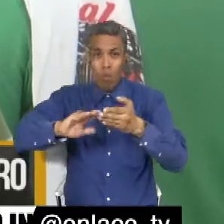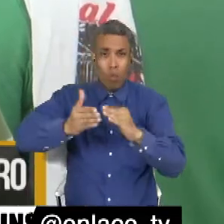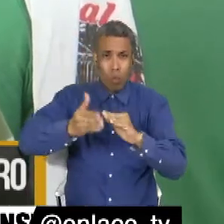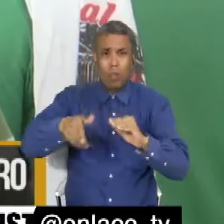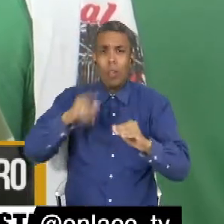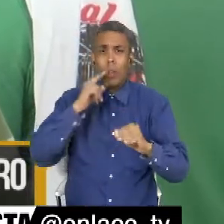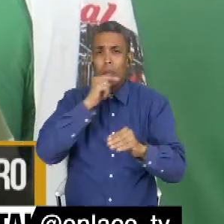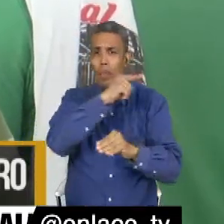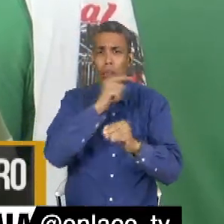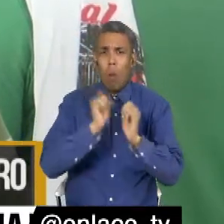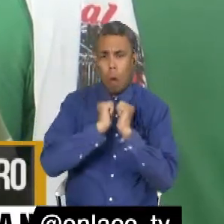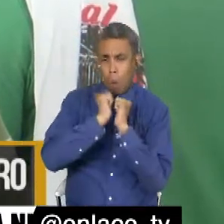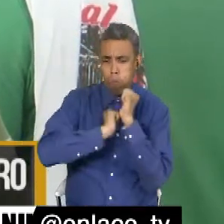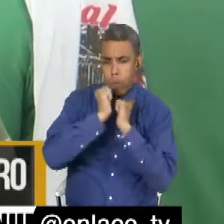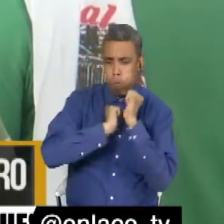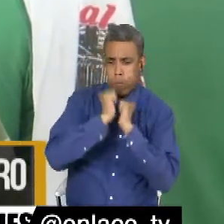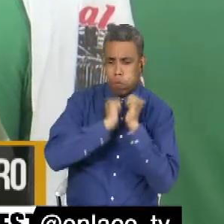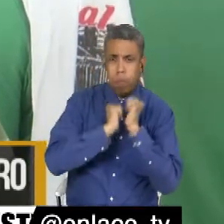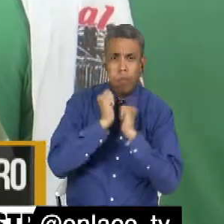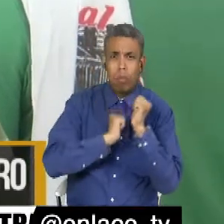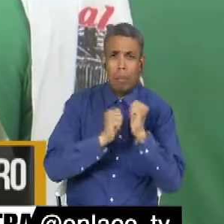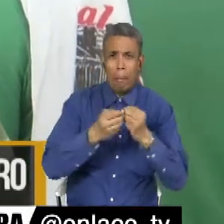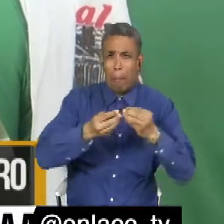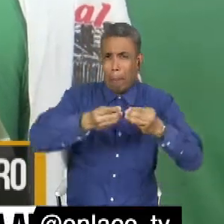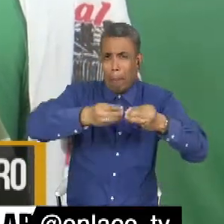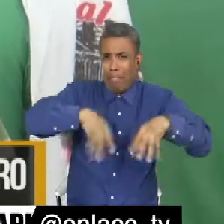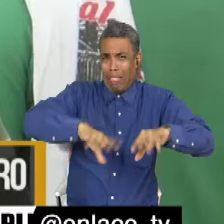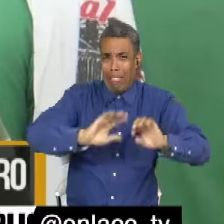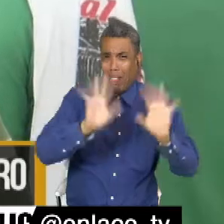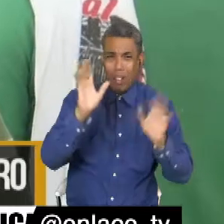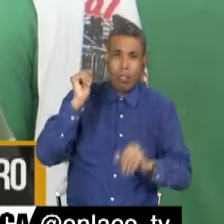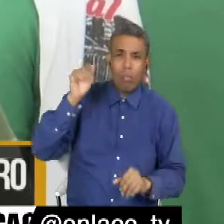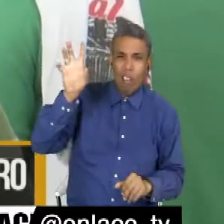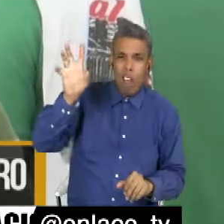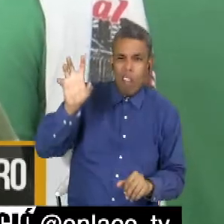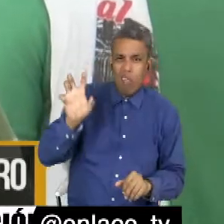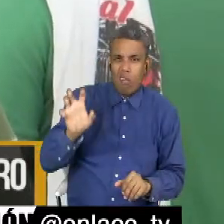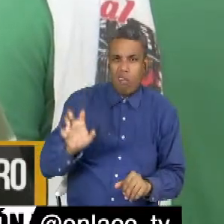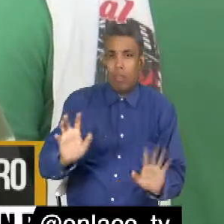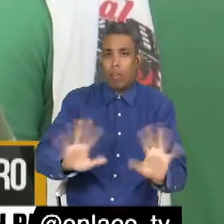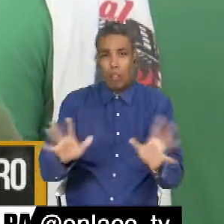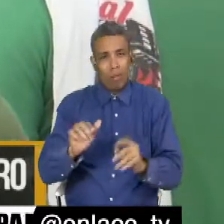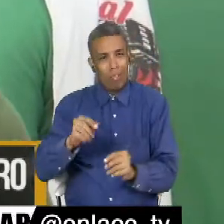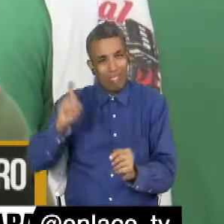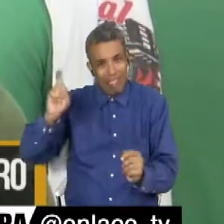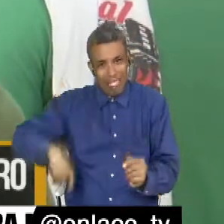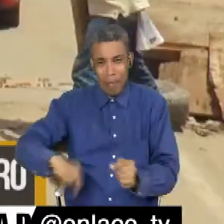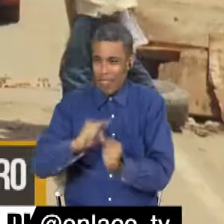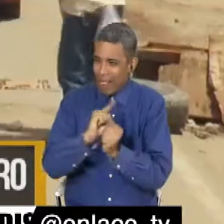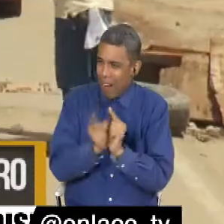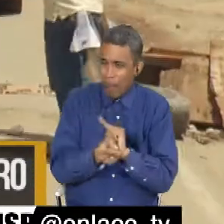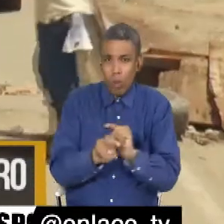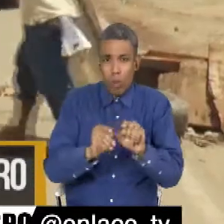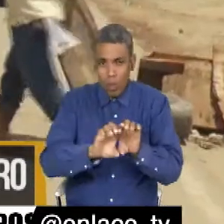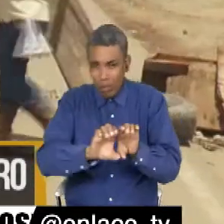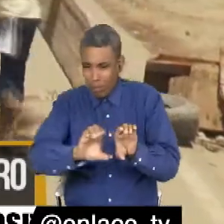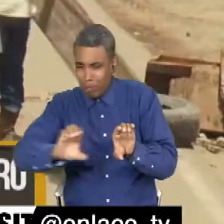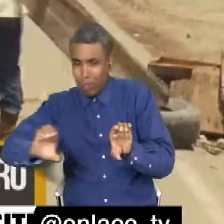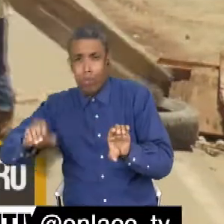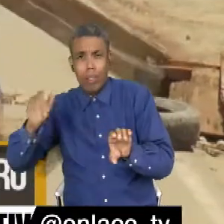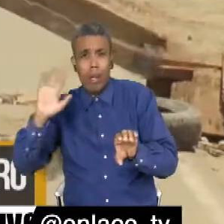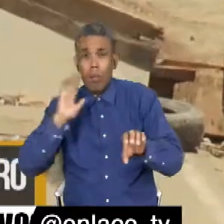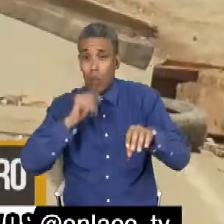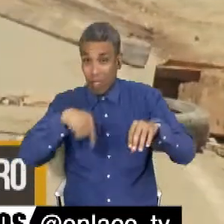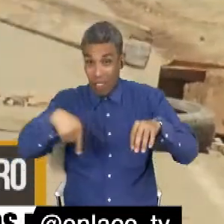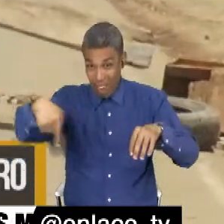bomba, las cuales resultan de que ya esa tubería es obsoleta, ya hay que cambiarla, ¿sí? Porque a cada nada se nos va el agua,